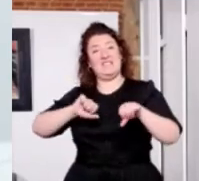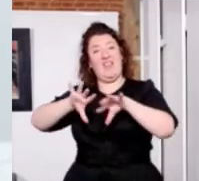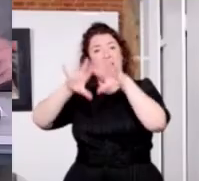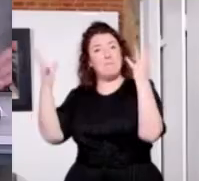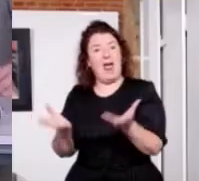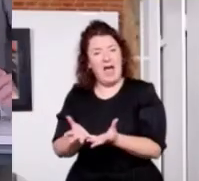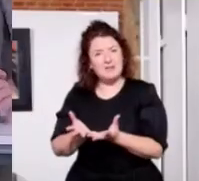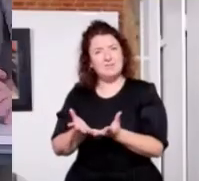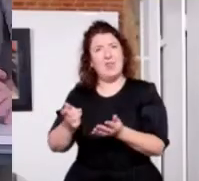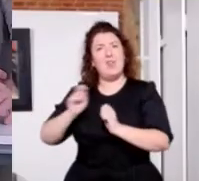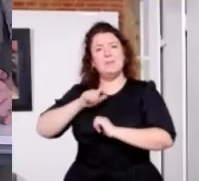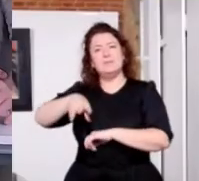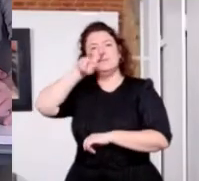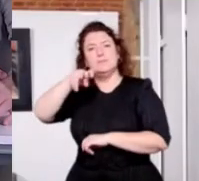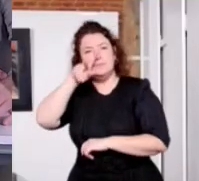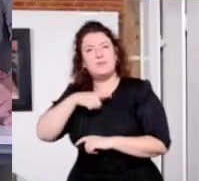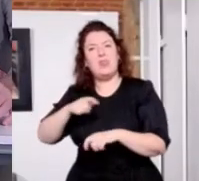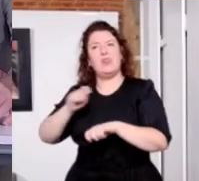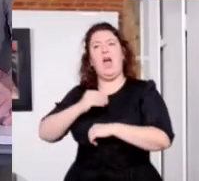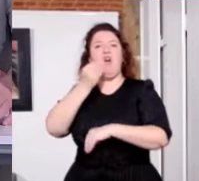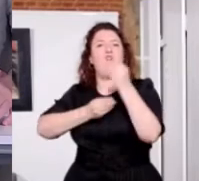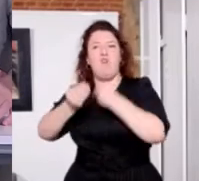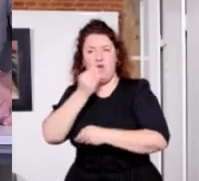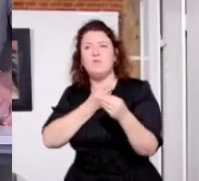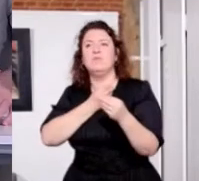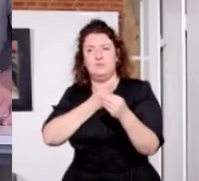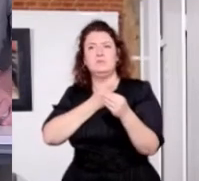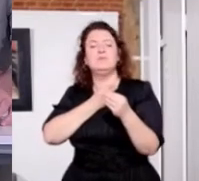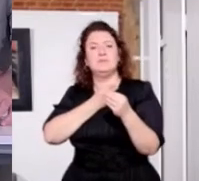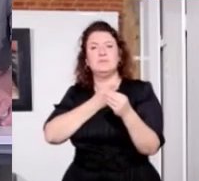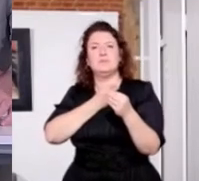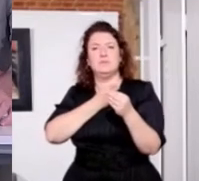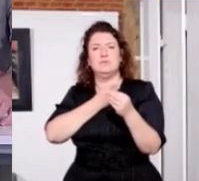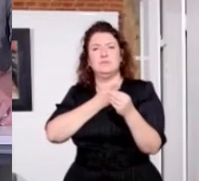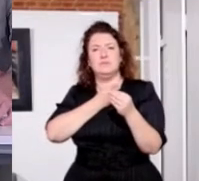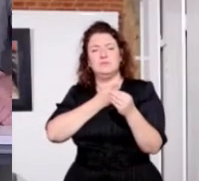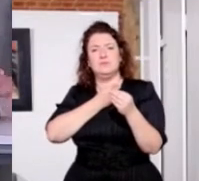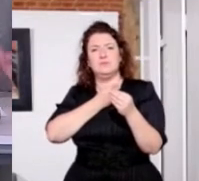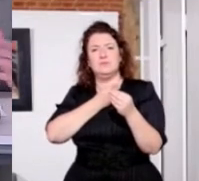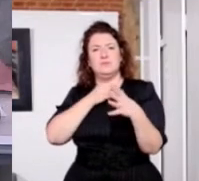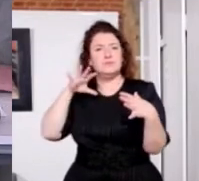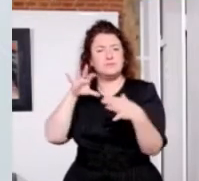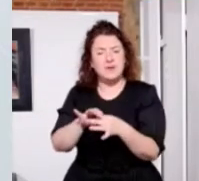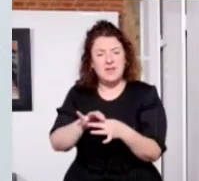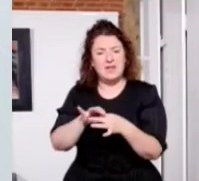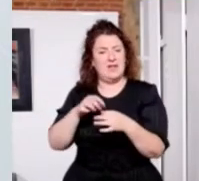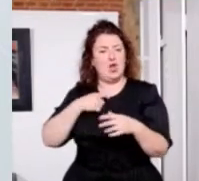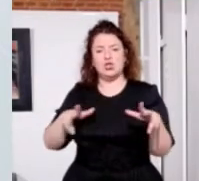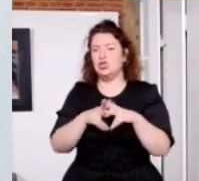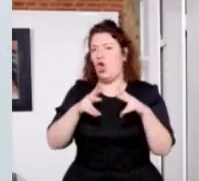permite respirar, quien nos permite comer, tiene que estar unido a lo social ahora más que nunca,